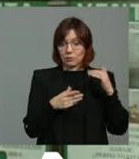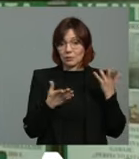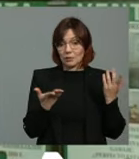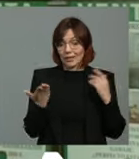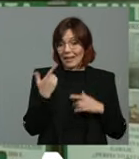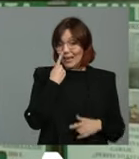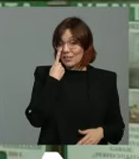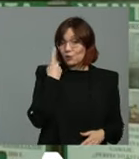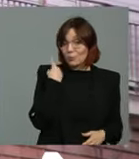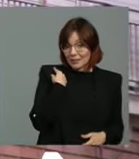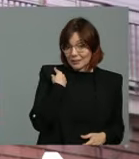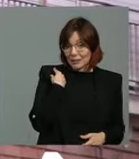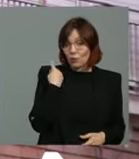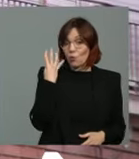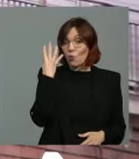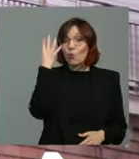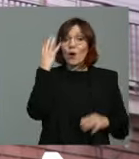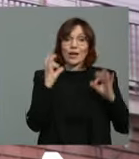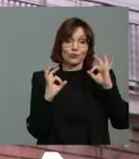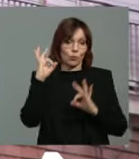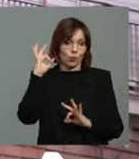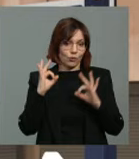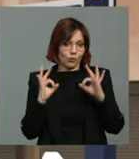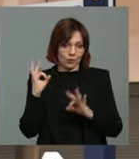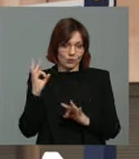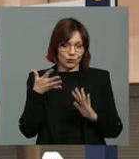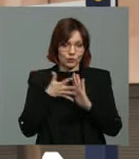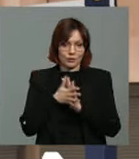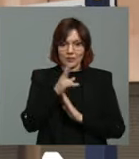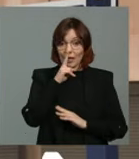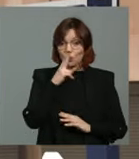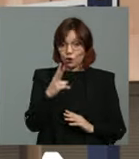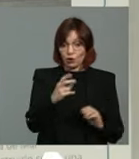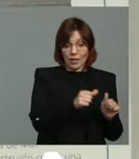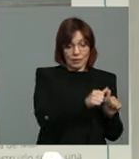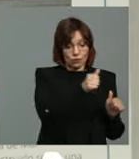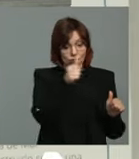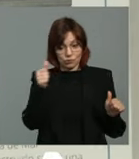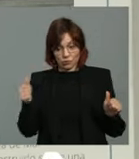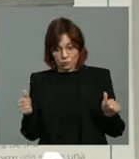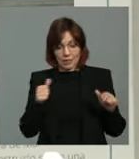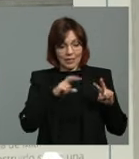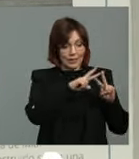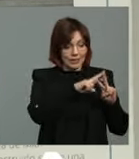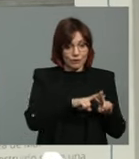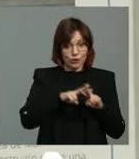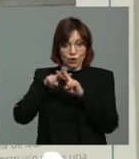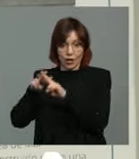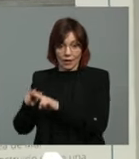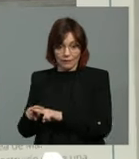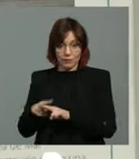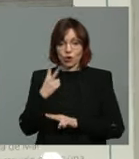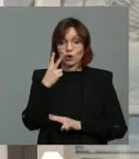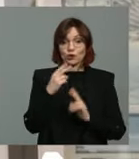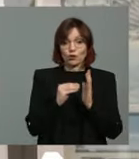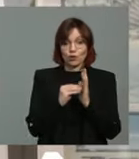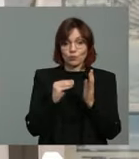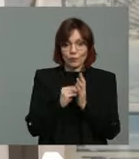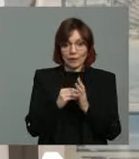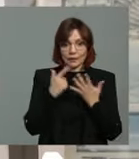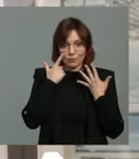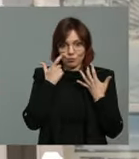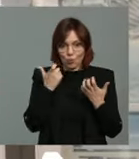encima del 4% por lo tanto hemos tenido dos años en los que dos revisiones consecutivas para todos aquellos que tuviesen revision han visto como